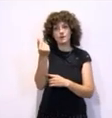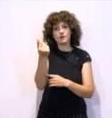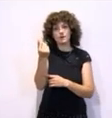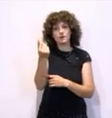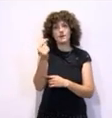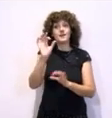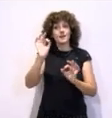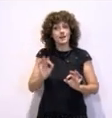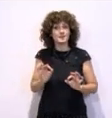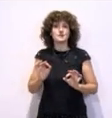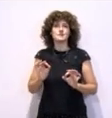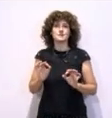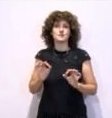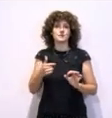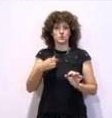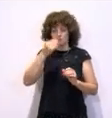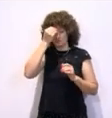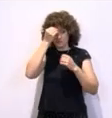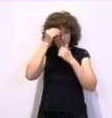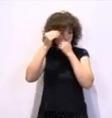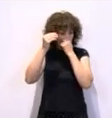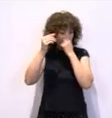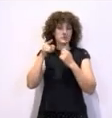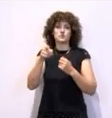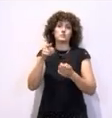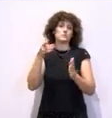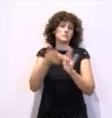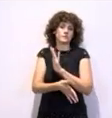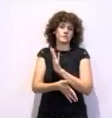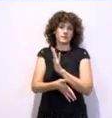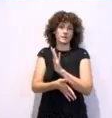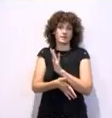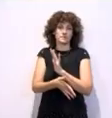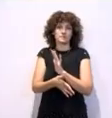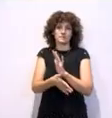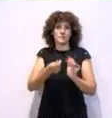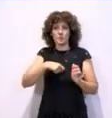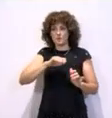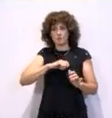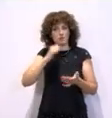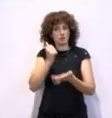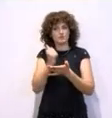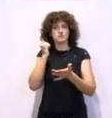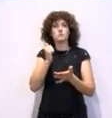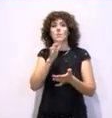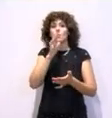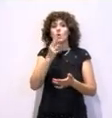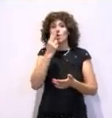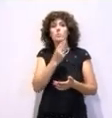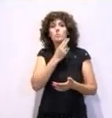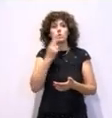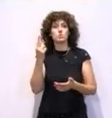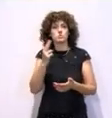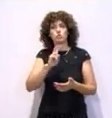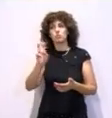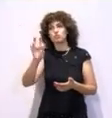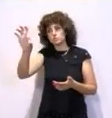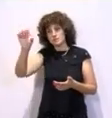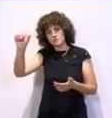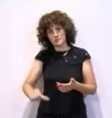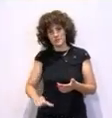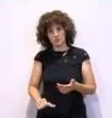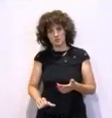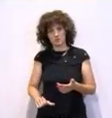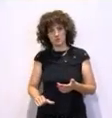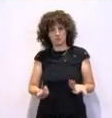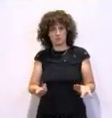ahí, yo creo que siendo una de las señales de España, ¿no? Es decir, nos comprometemos más que otros, más que muchos